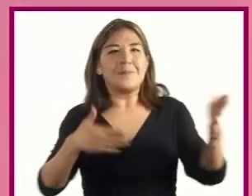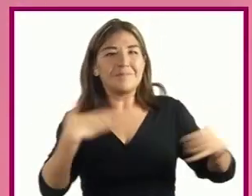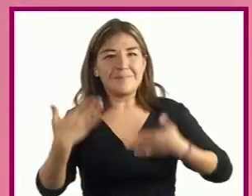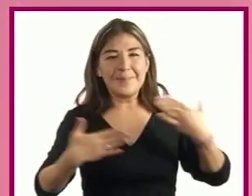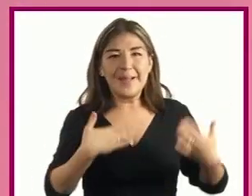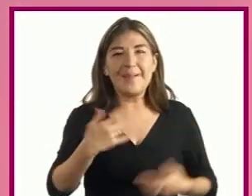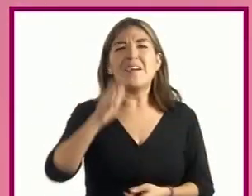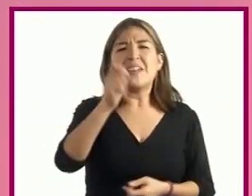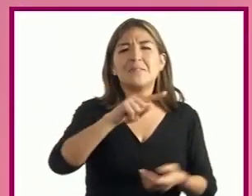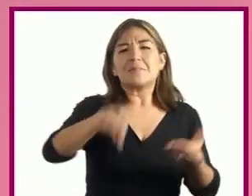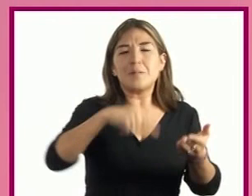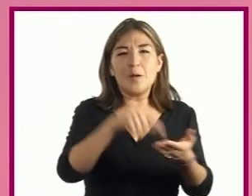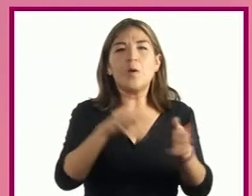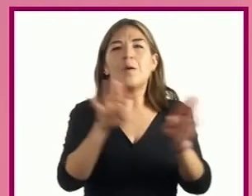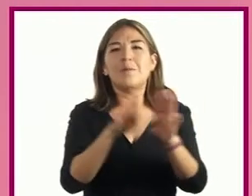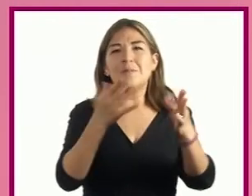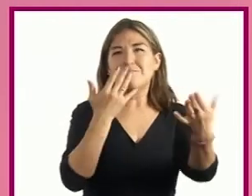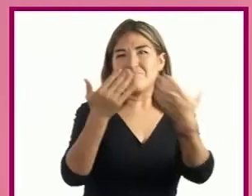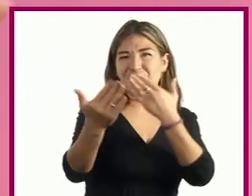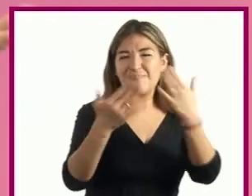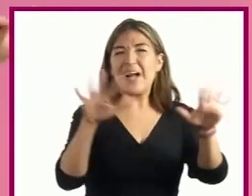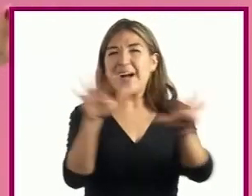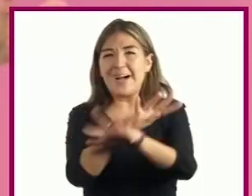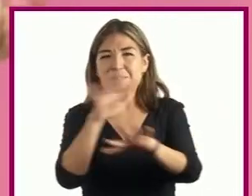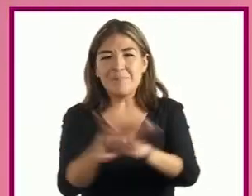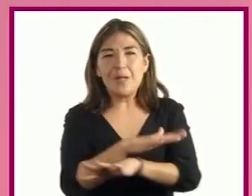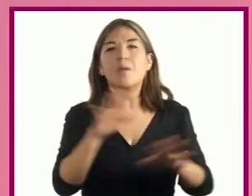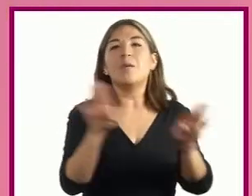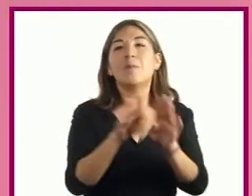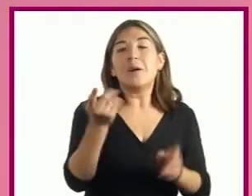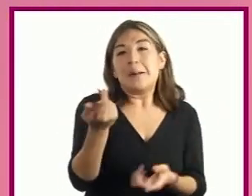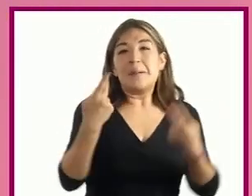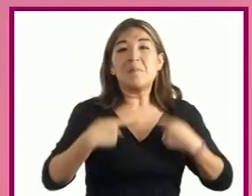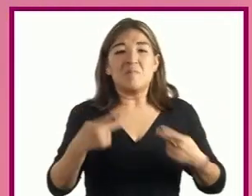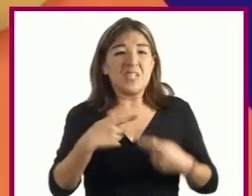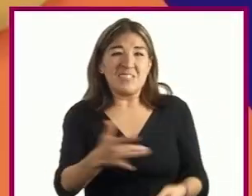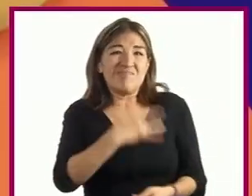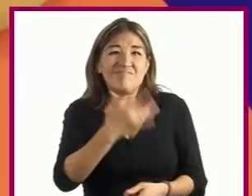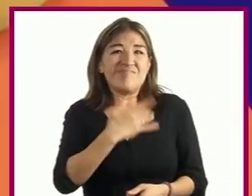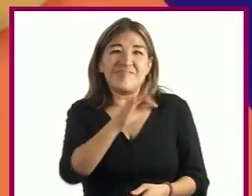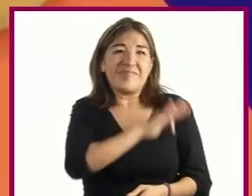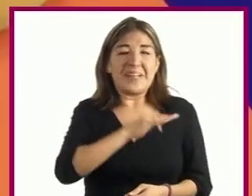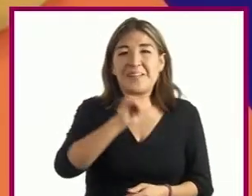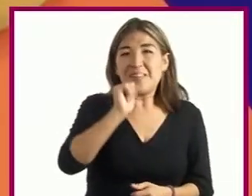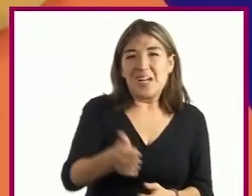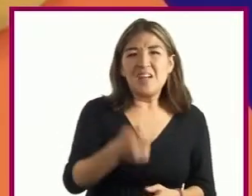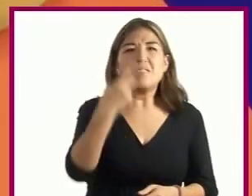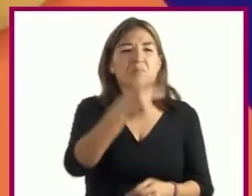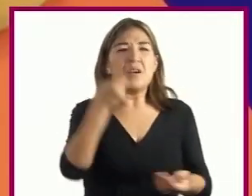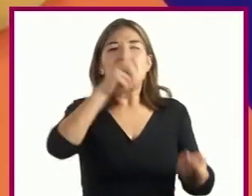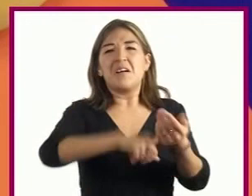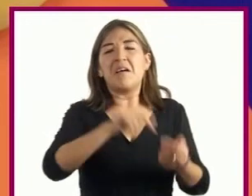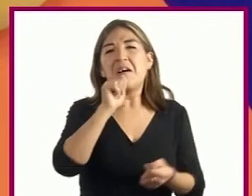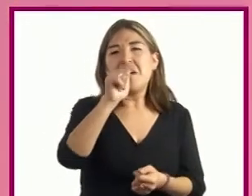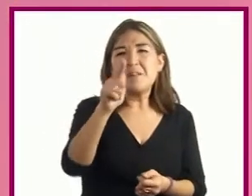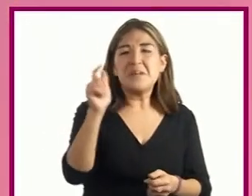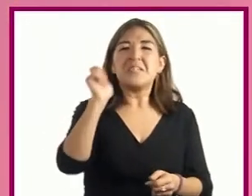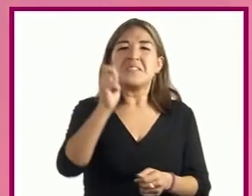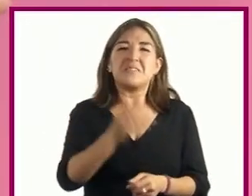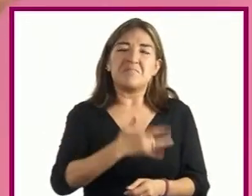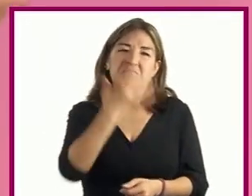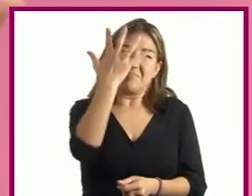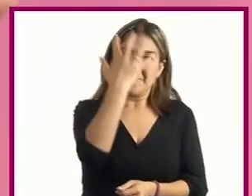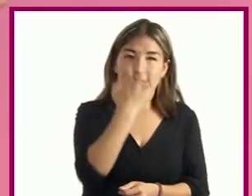espacio también puede generar contraste, porque quizá el personaje es infeliz o trae algo oscuro en el alma, pero los